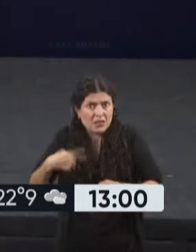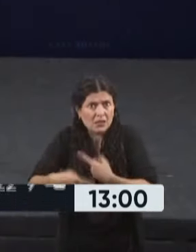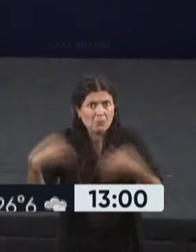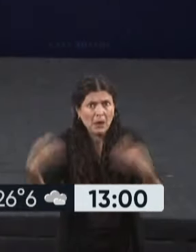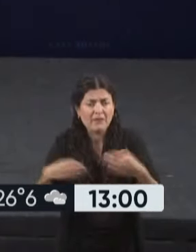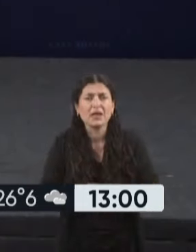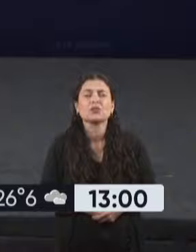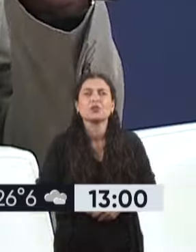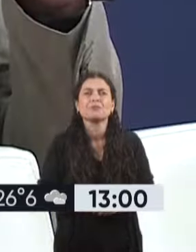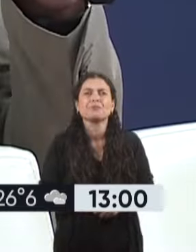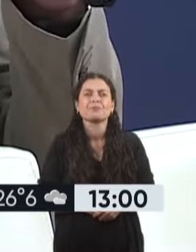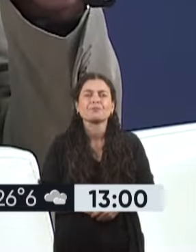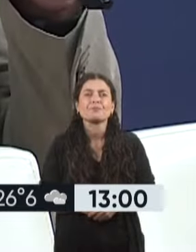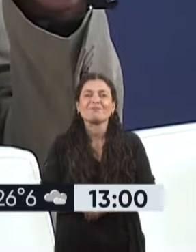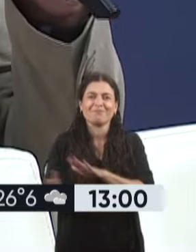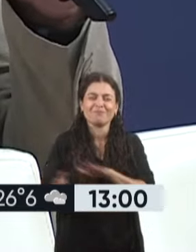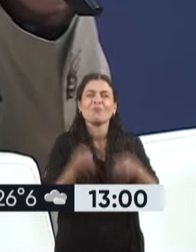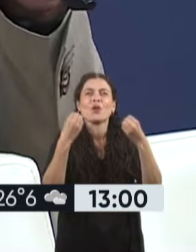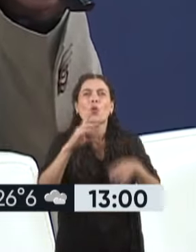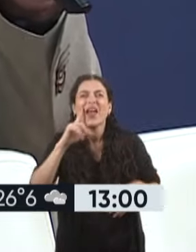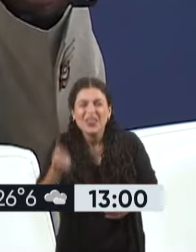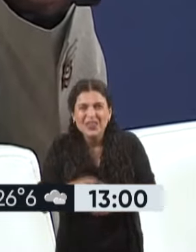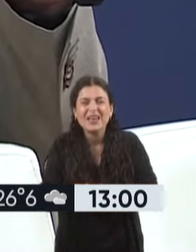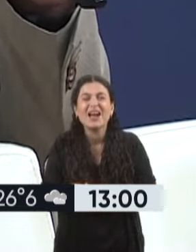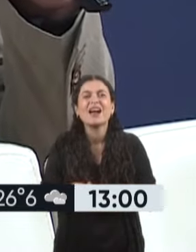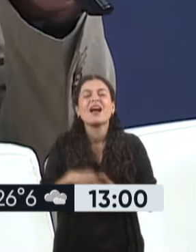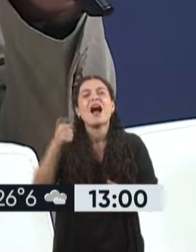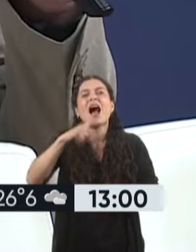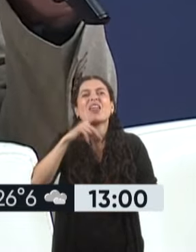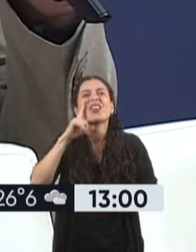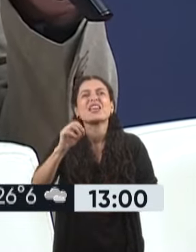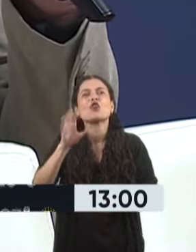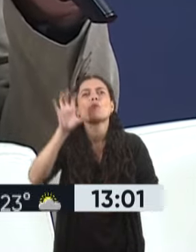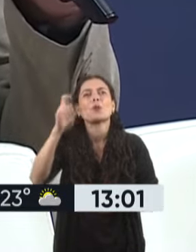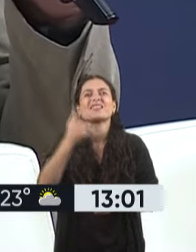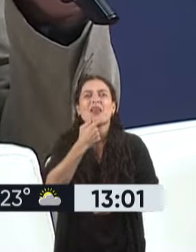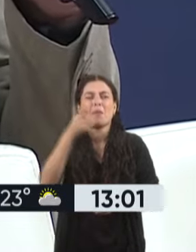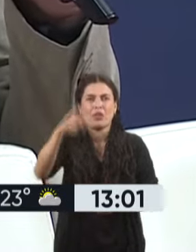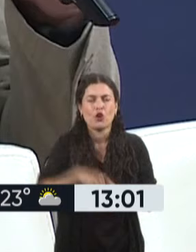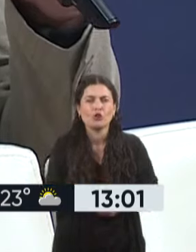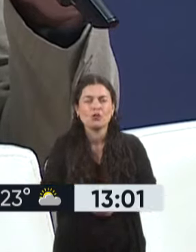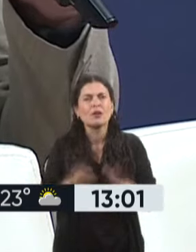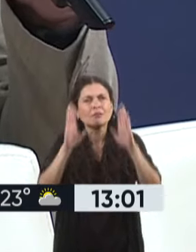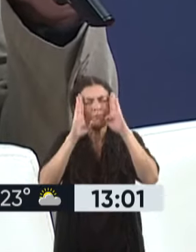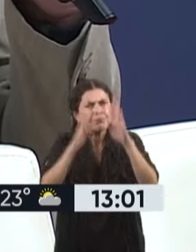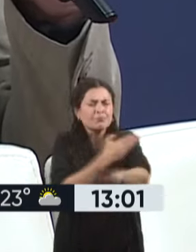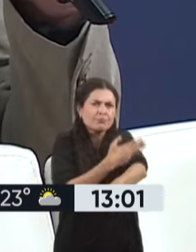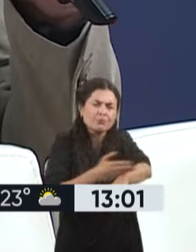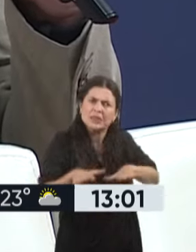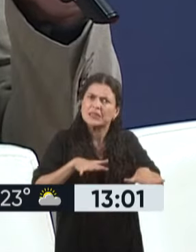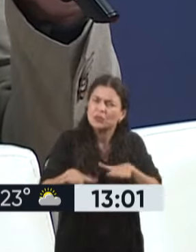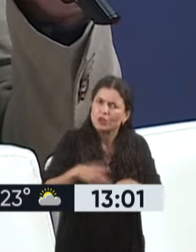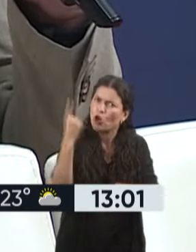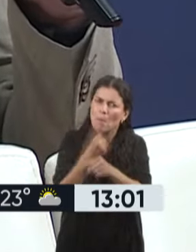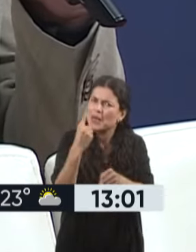Buenos días, ¿cómo estás, Manuel? ¿Cómo anda? Gustavo Abu Arab, Sitio Andino, de Mendoza. Atento a los hechos, una